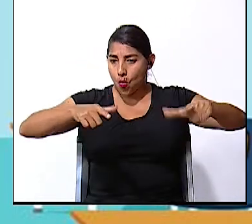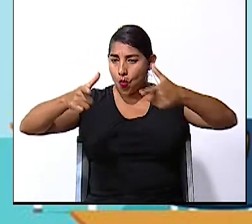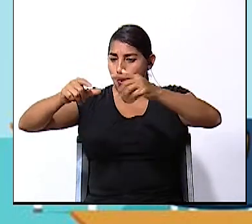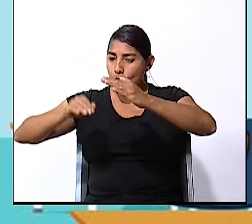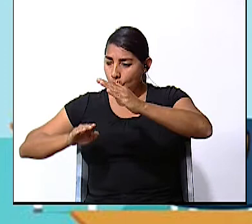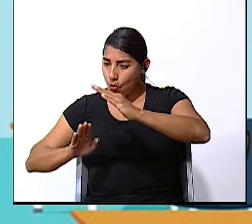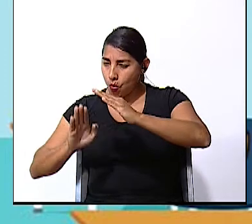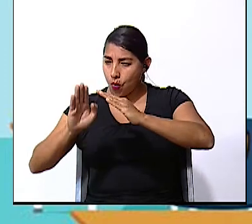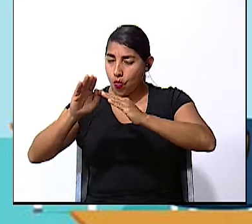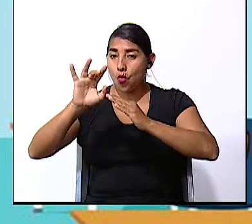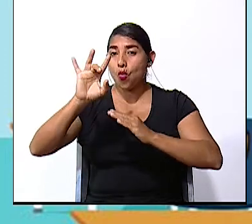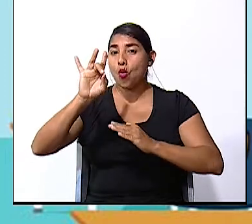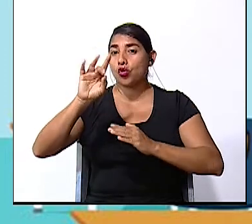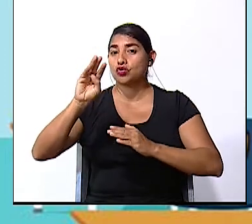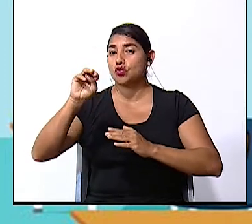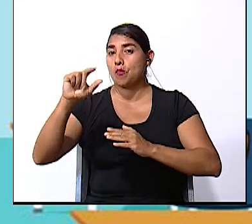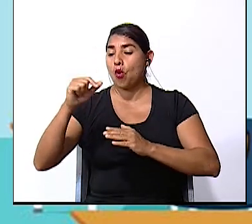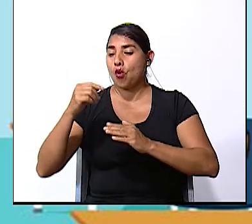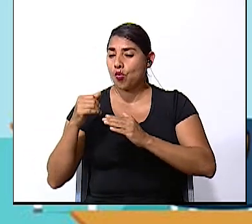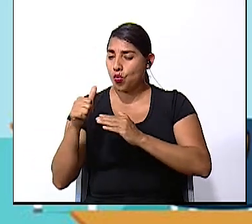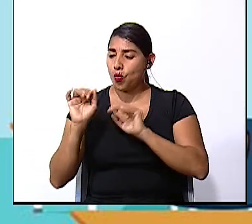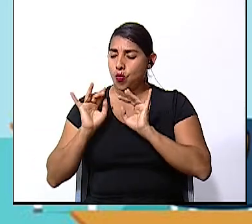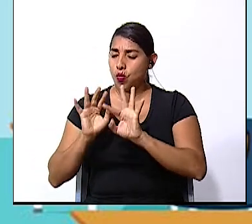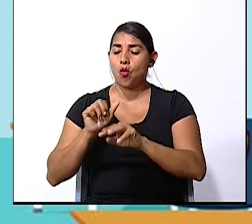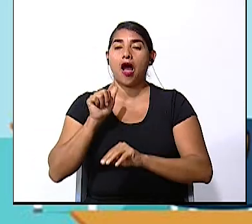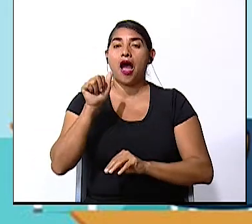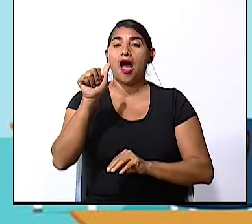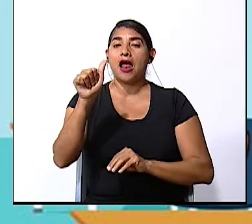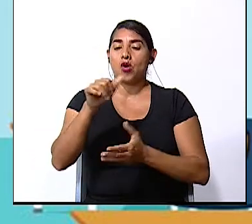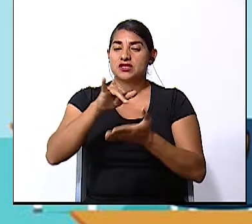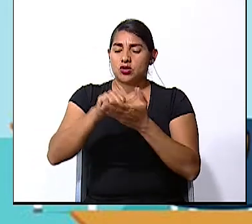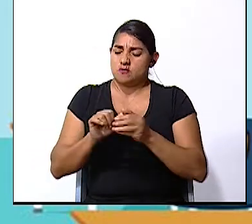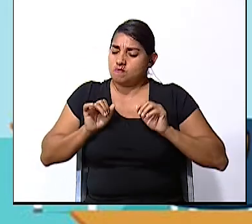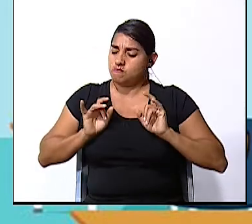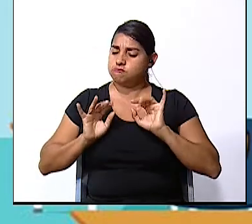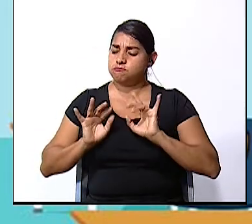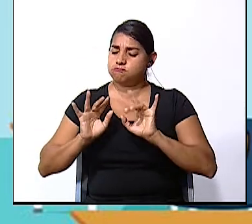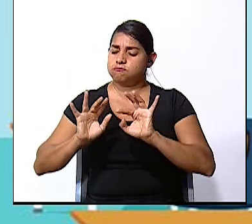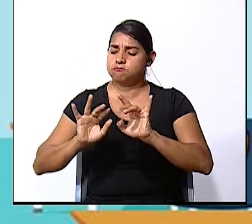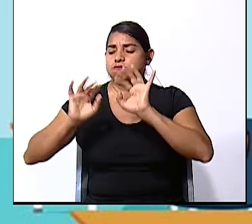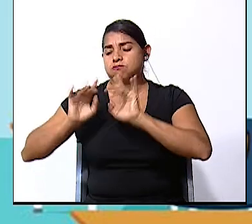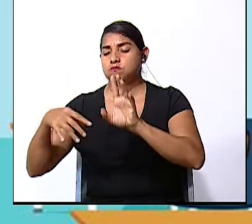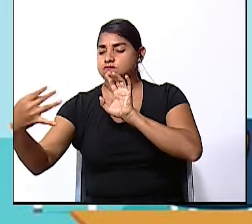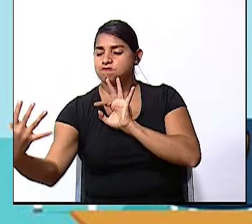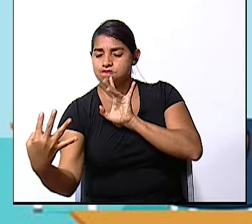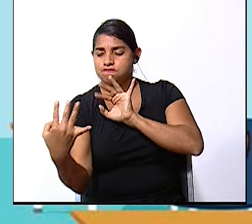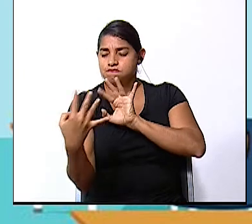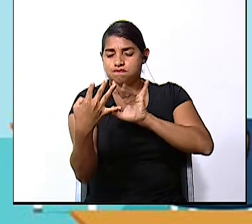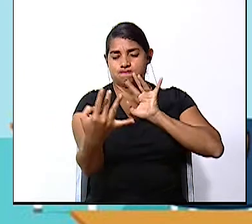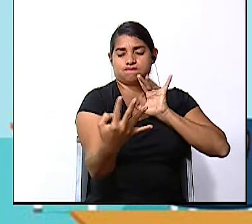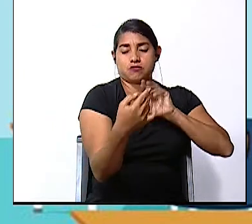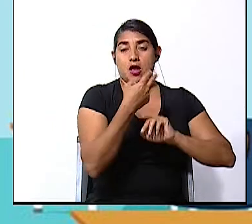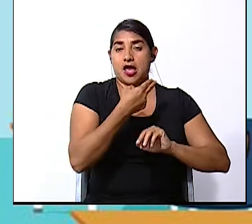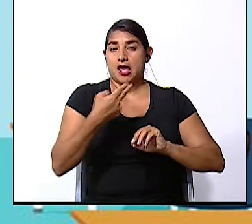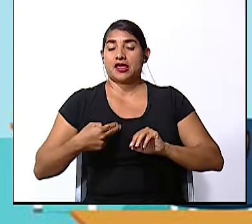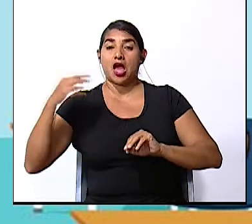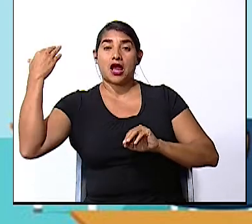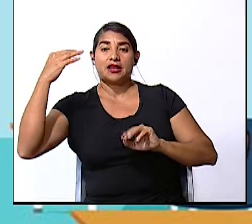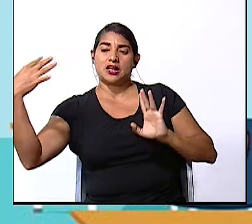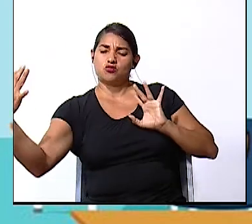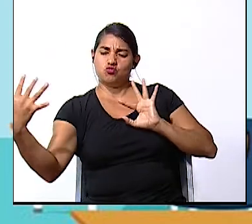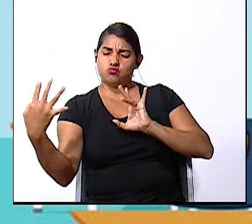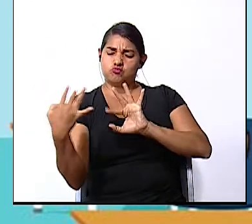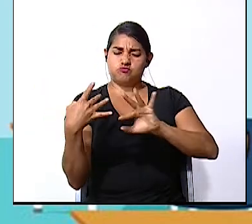Ochomogo, donde alajuelenses y josefinos se enfrentaron a heredianos y